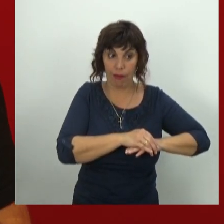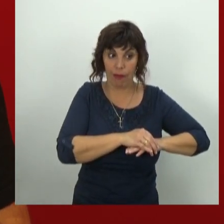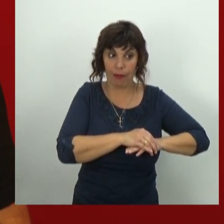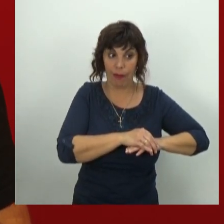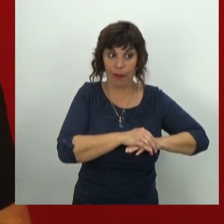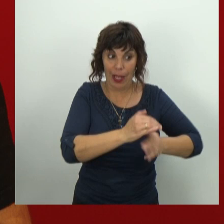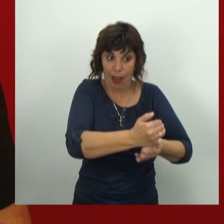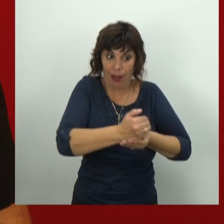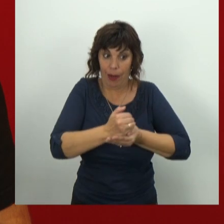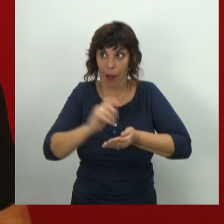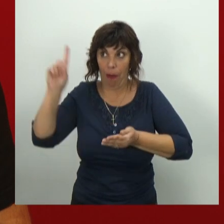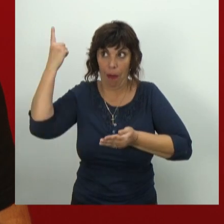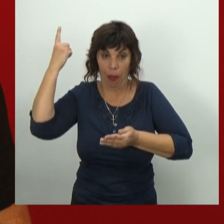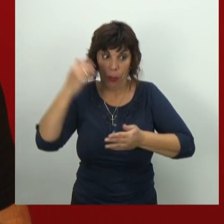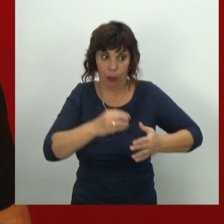reservado para Dios,